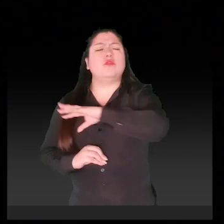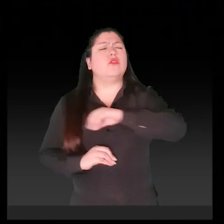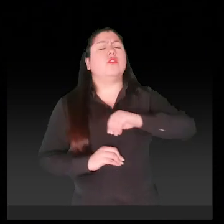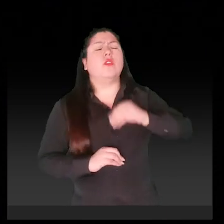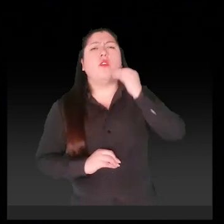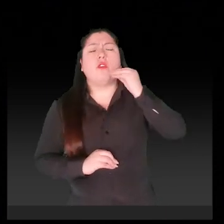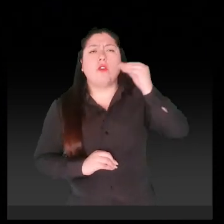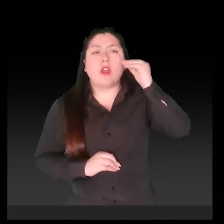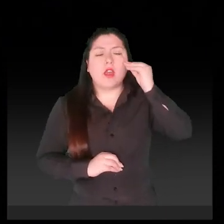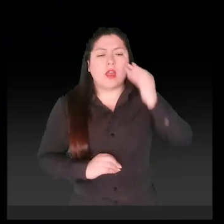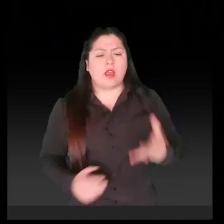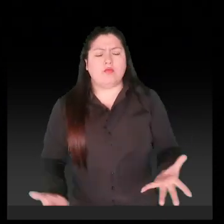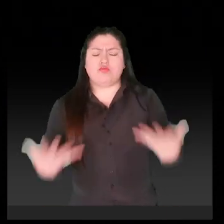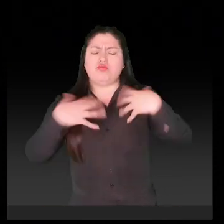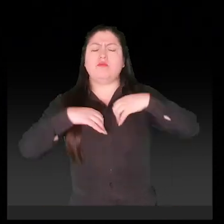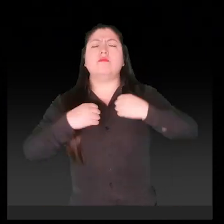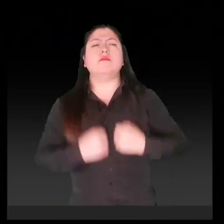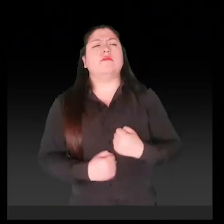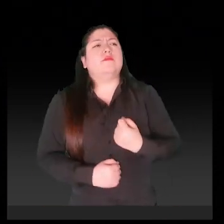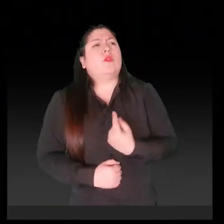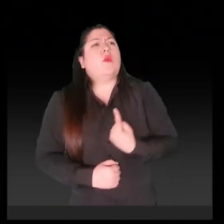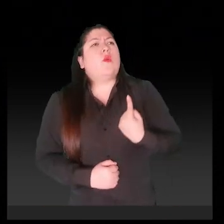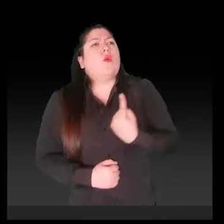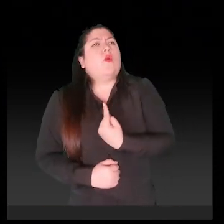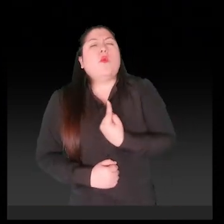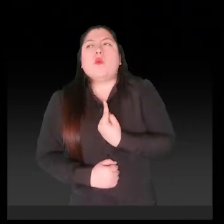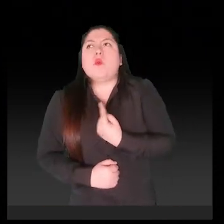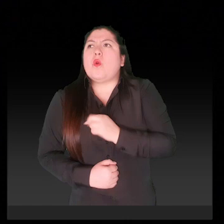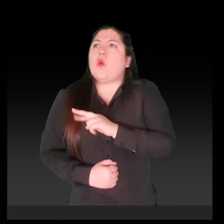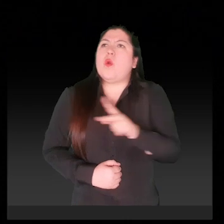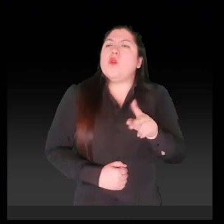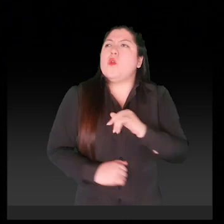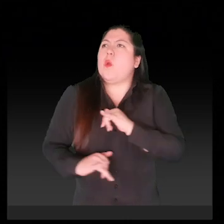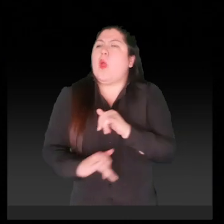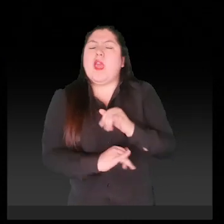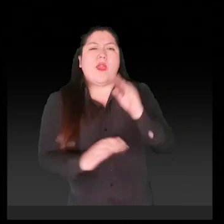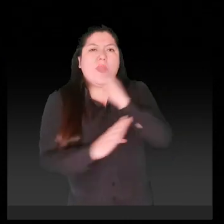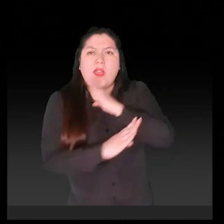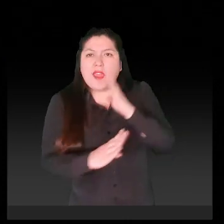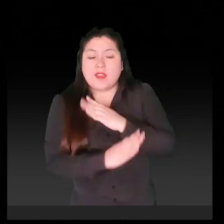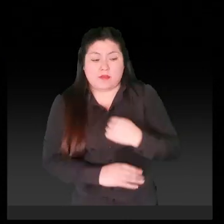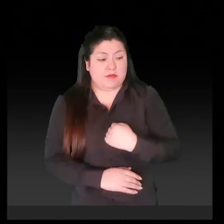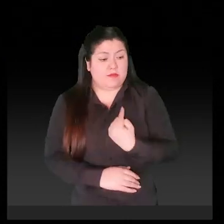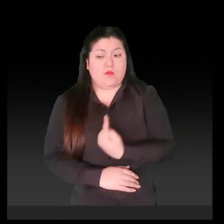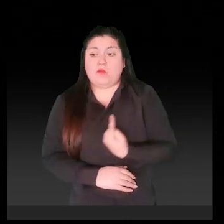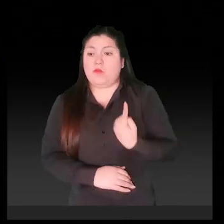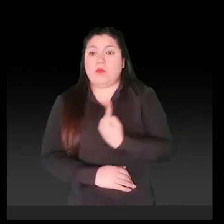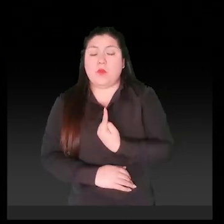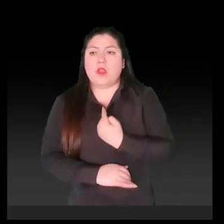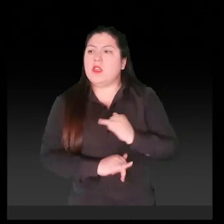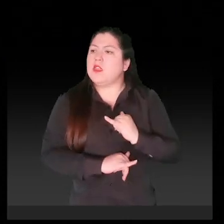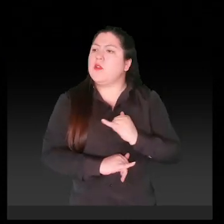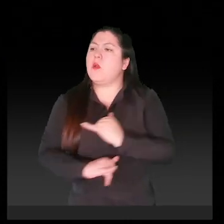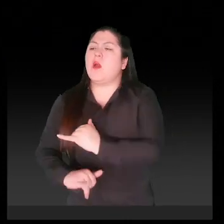De nuestros hogares nos define como seres únicos, inigualables e irrepetibles. Y como seres únicos que